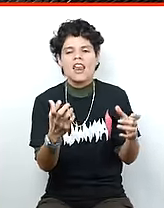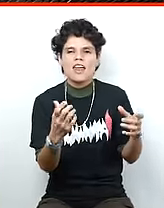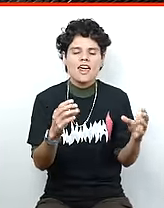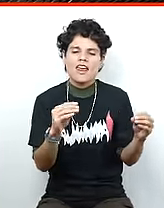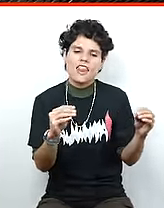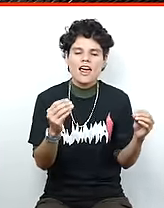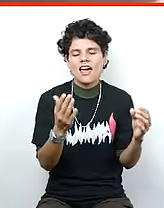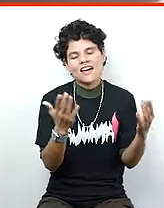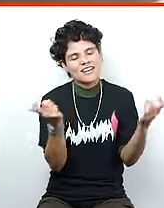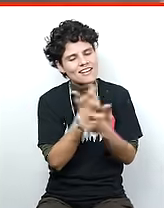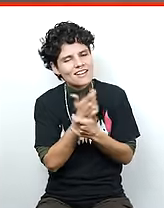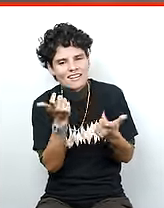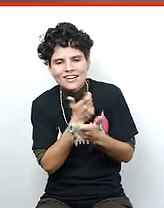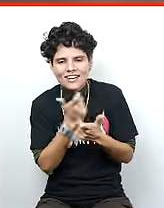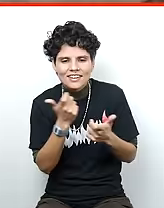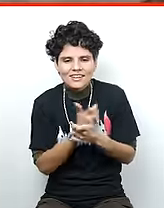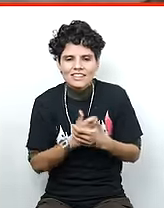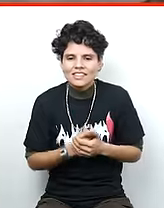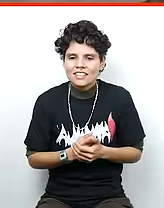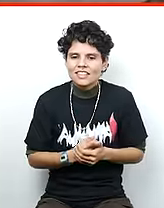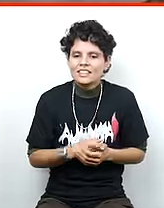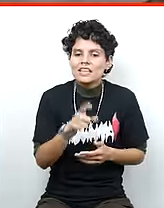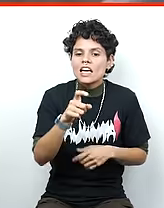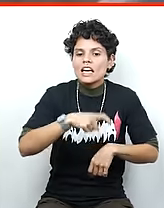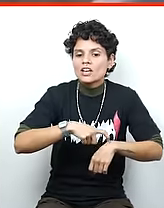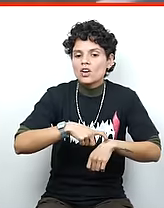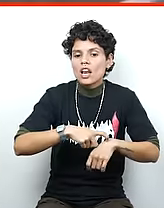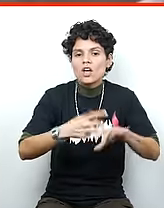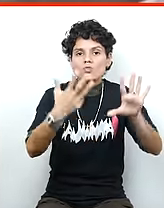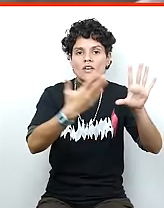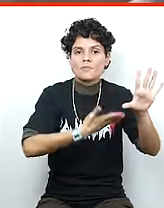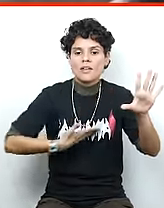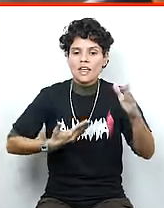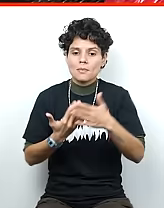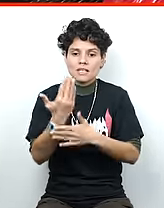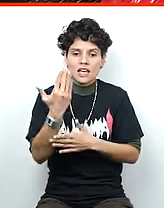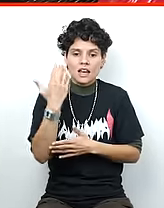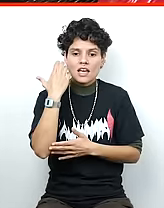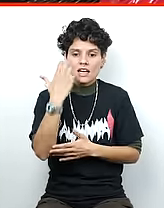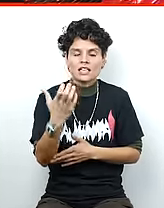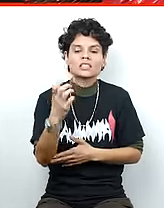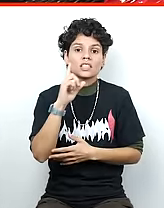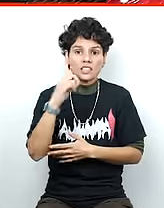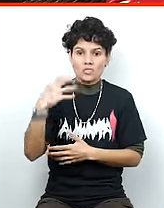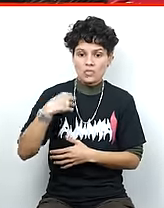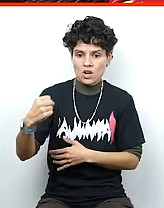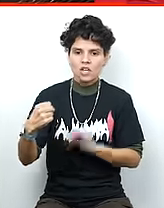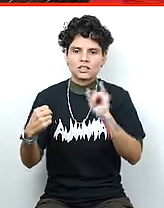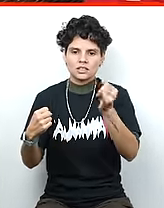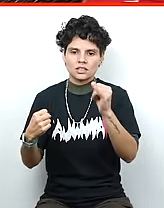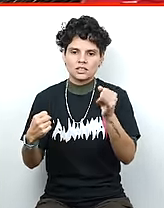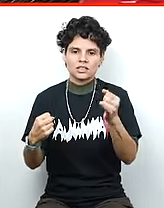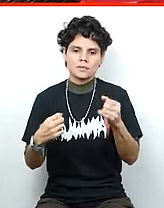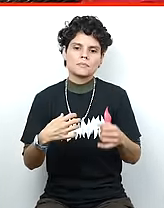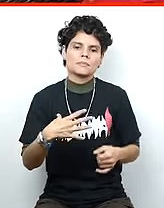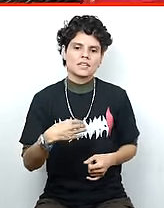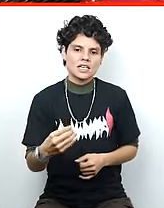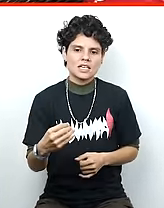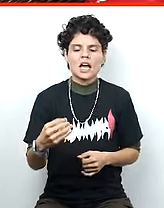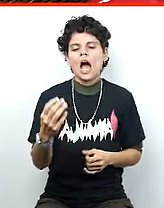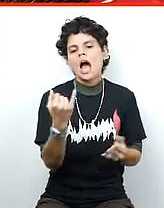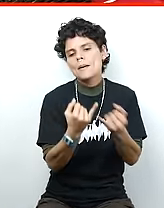inolvidable, pues. Sí, fue bacán ese día. ¿A ti salía a qué hora? A las 9:30 de la mañana. Ya, sí, con carácter, ¿no? Sí, nada más de mi